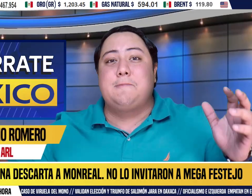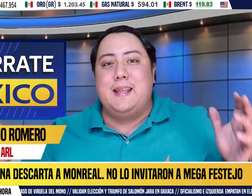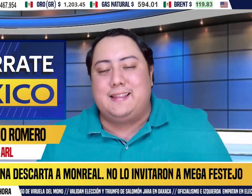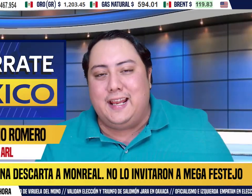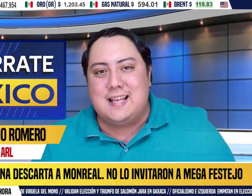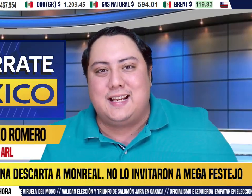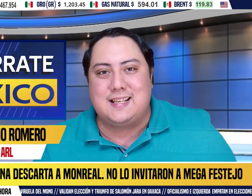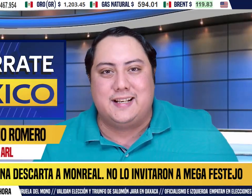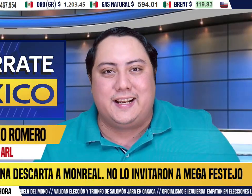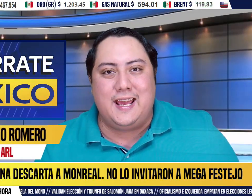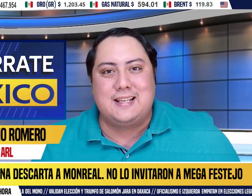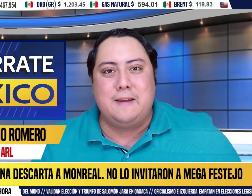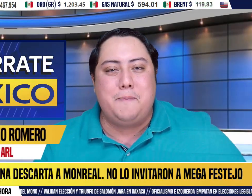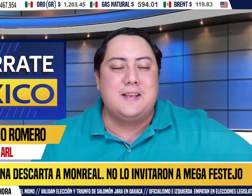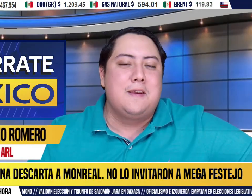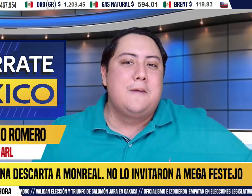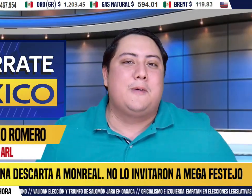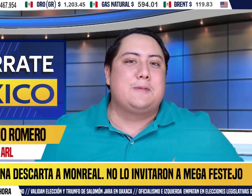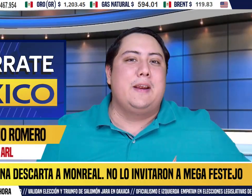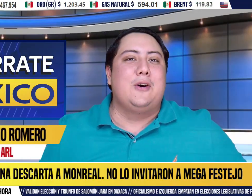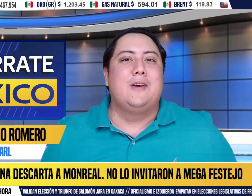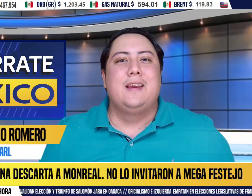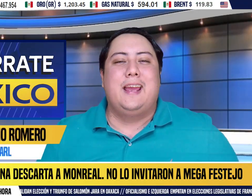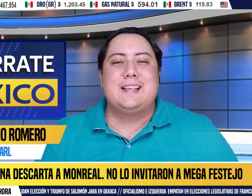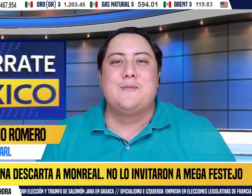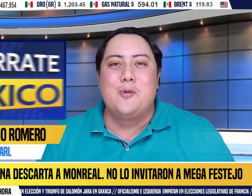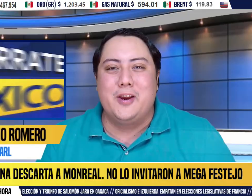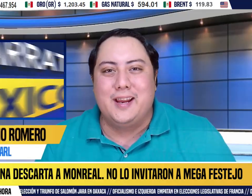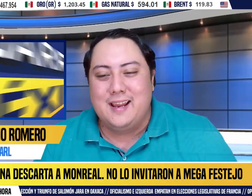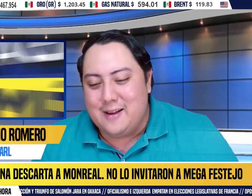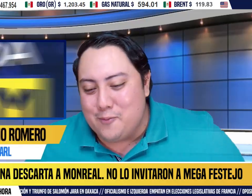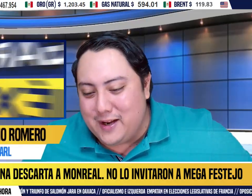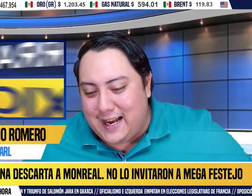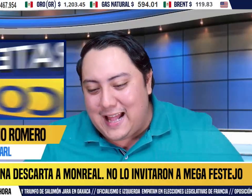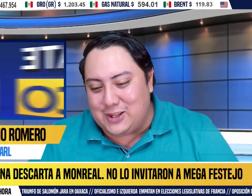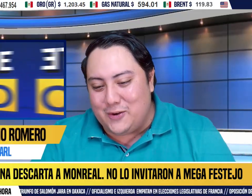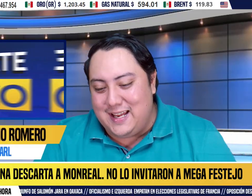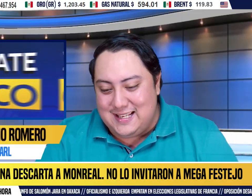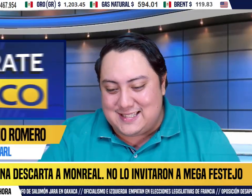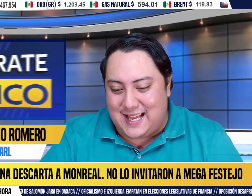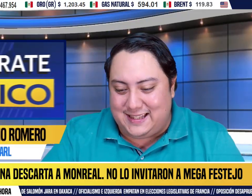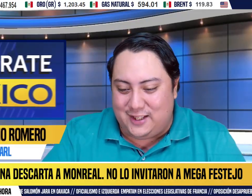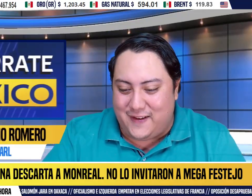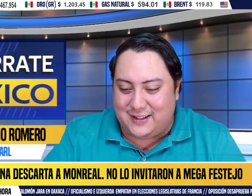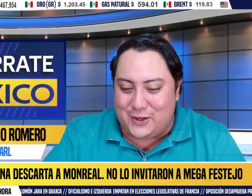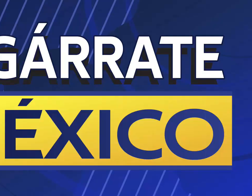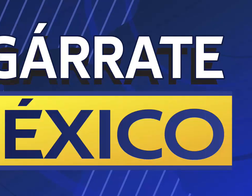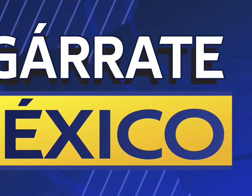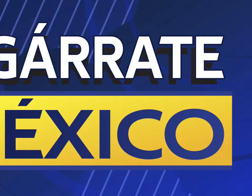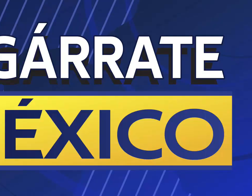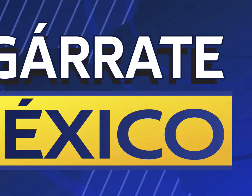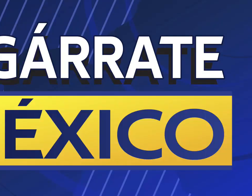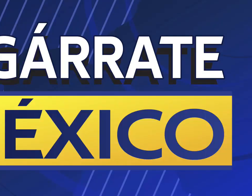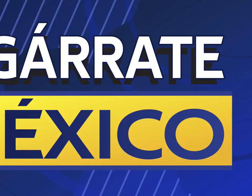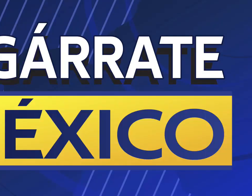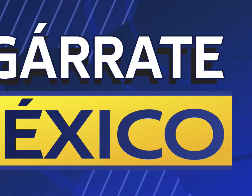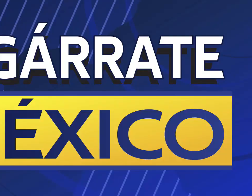todas las mentiras de las energías limpias, pues bueno, es muy, muy grato y satisfactorio.